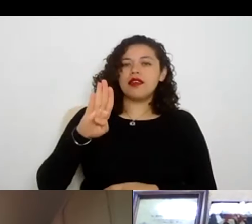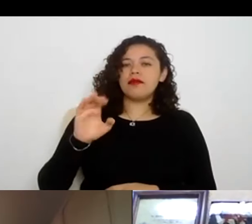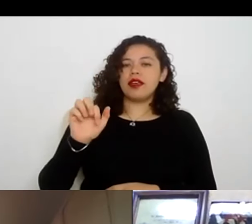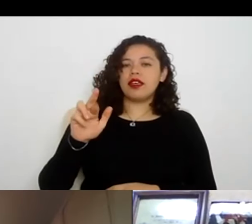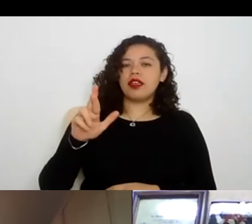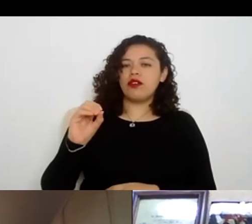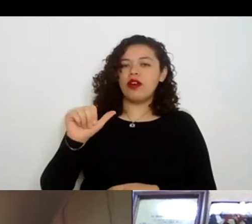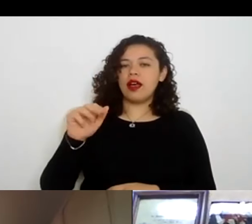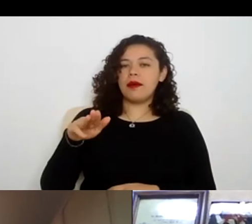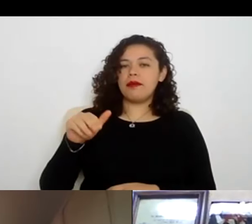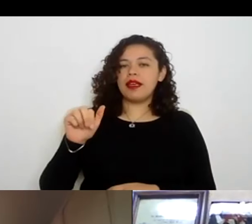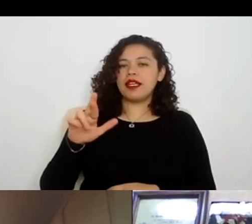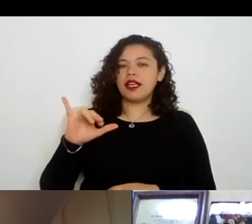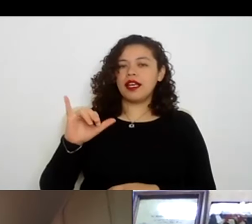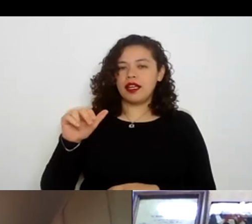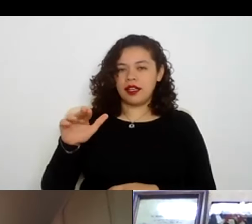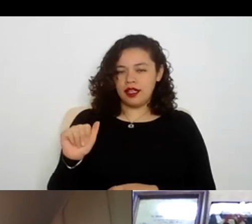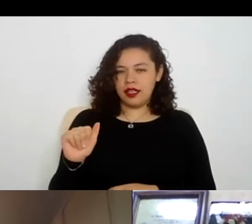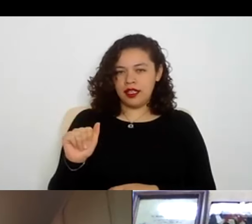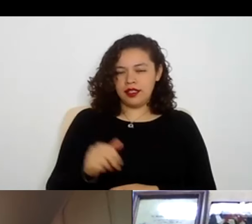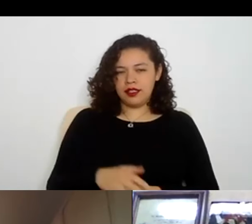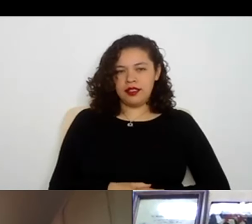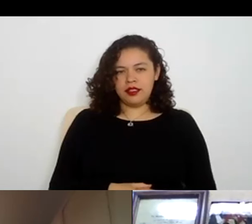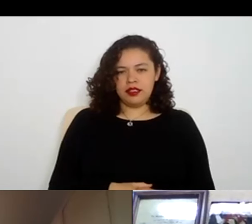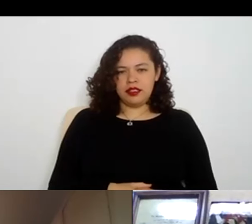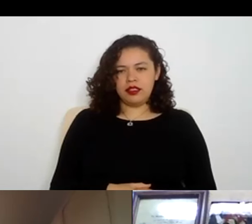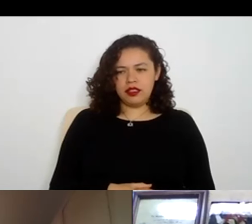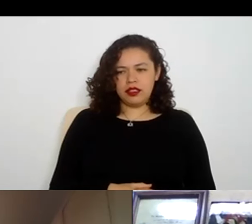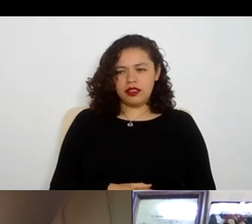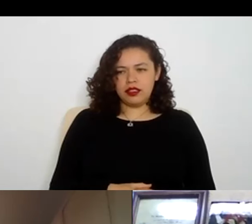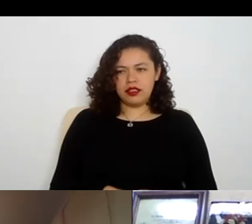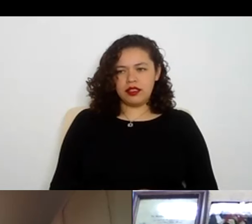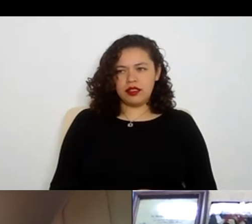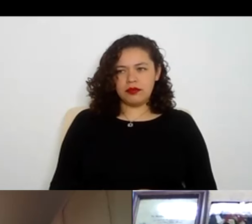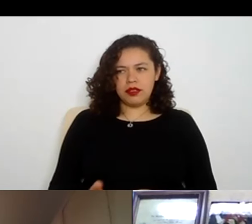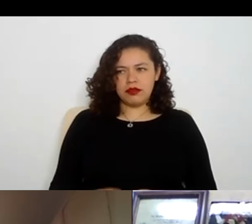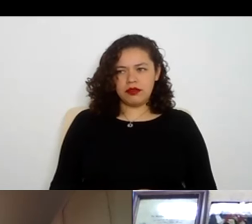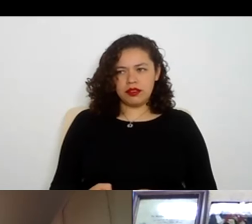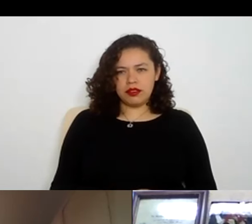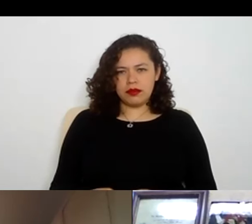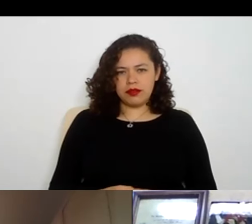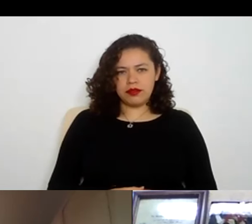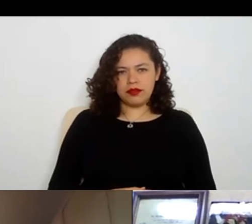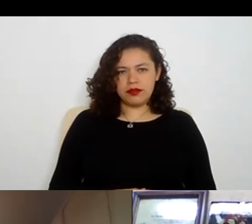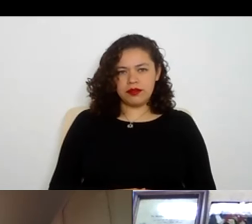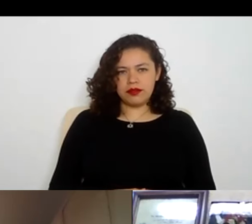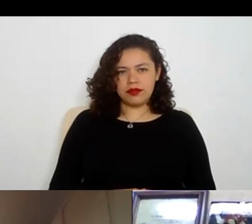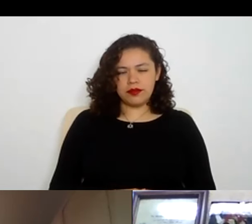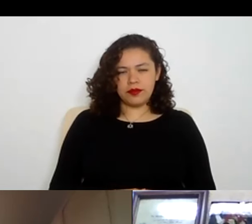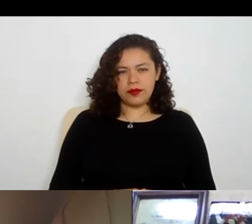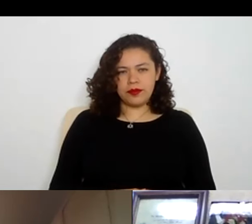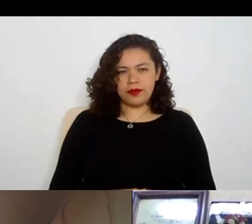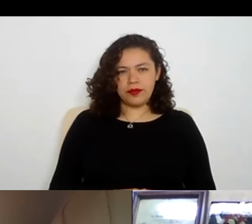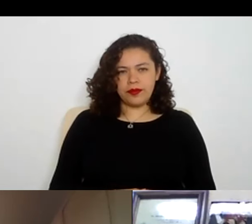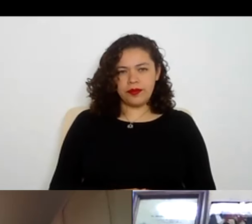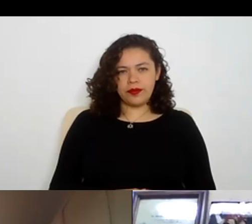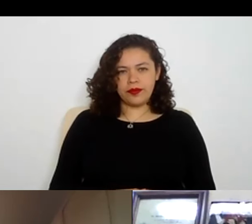Espérenme que no estoy pudiendo presentar, pero aquí ya lo estoy resolviendo. Y de